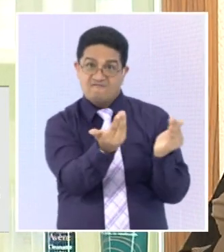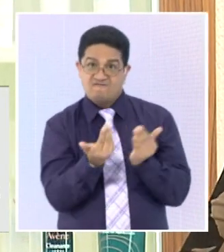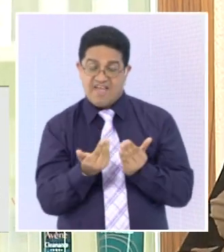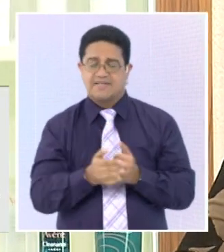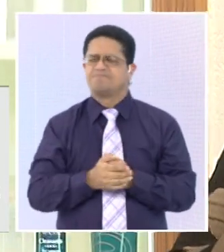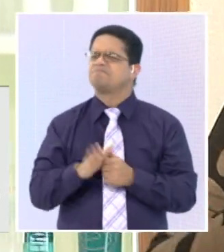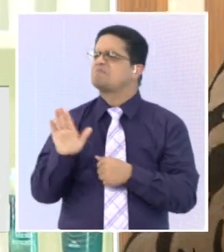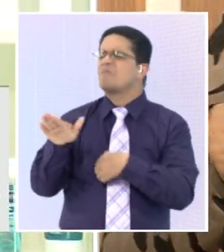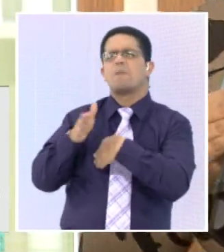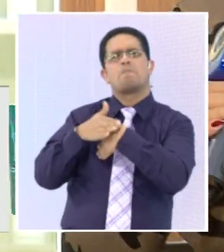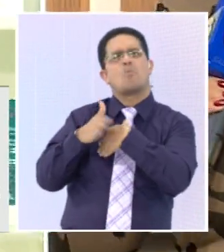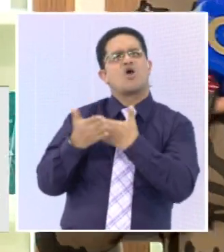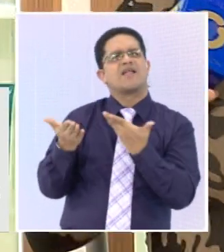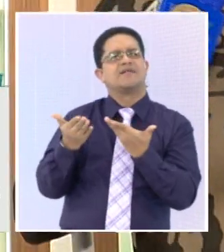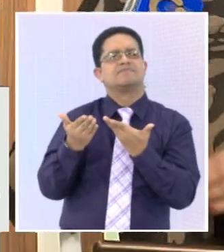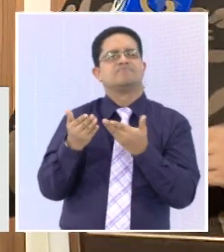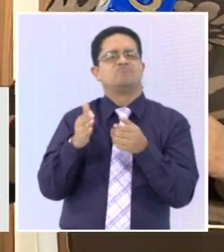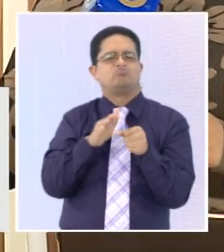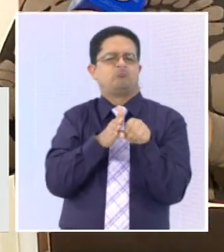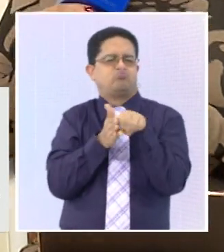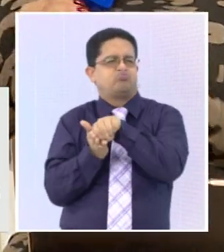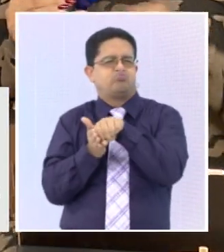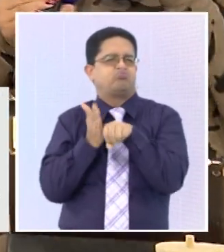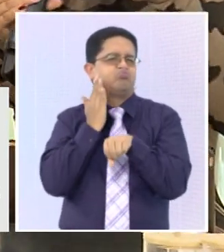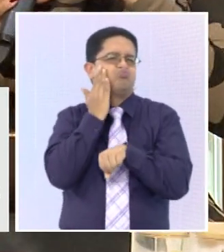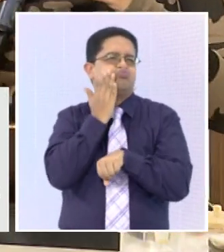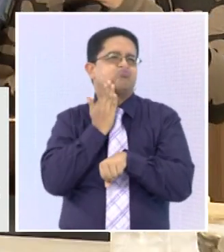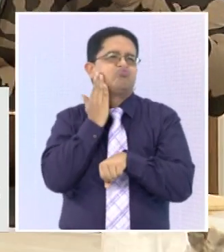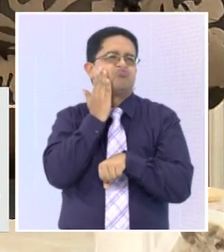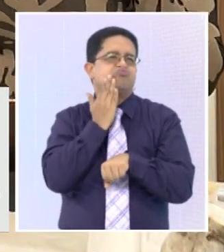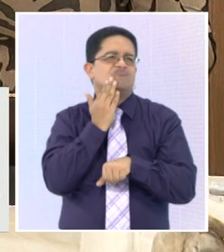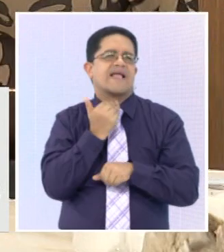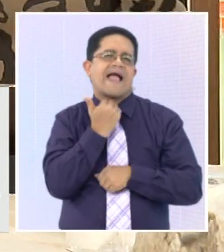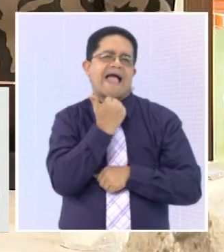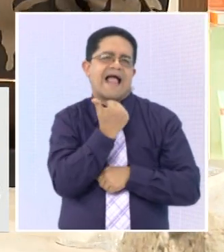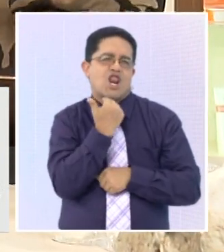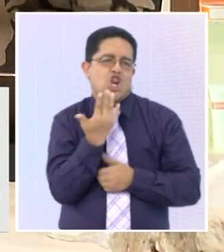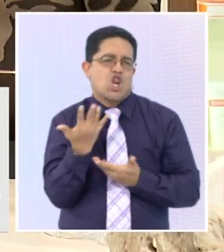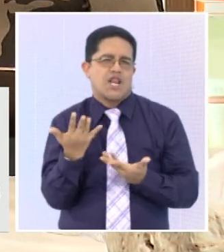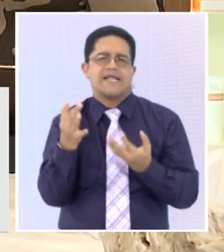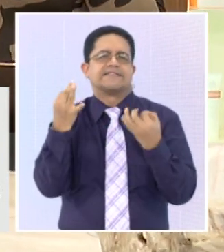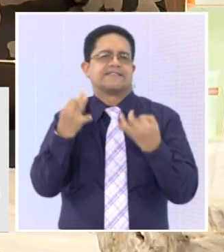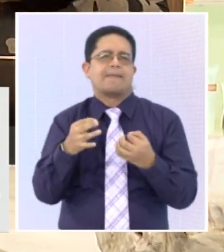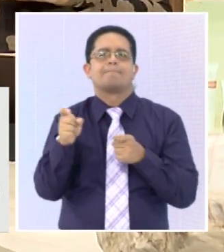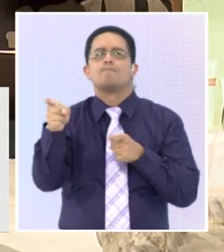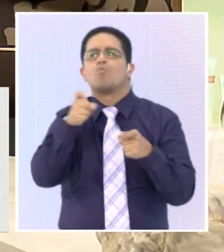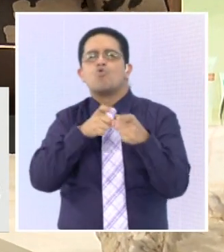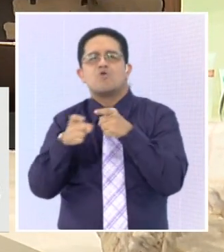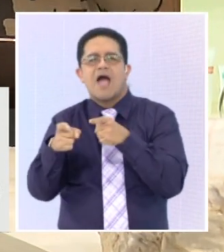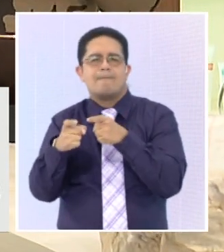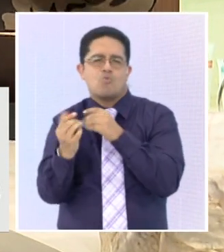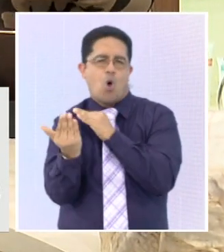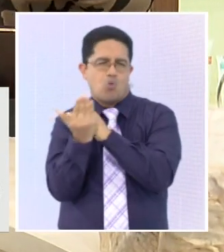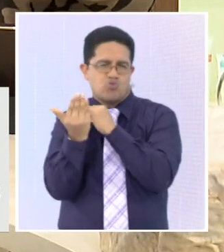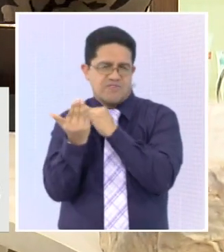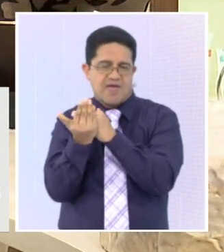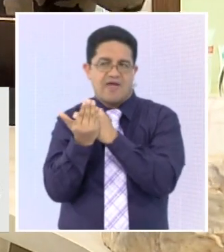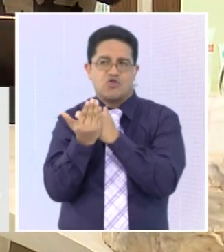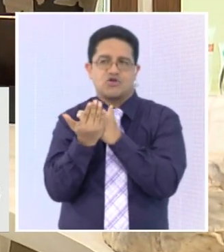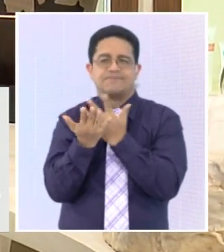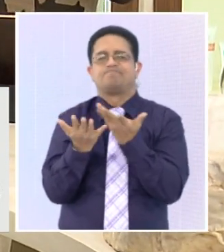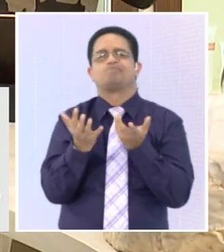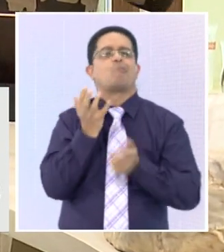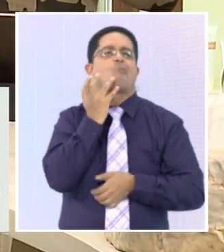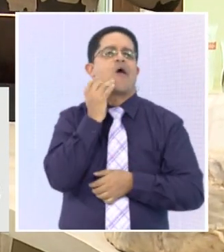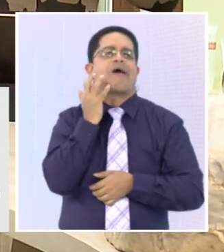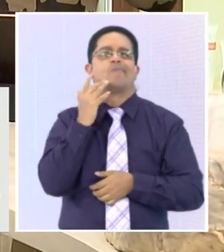a pesar de que las cremas, por ejemplo, que son esos productos que siempre vamos a buscar para nuestra piel, no sirve, por ejemplo,